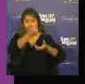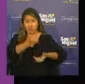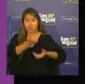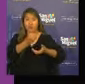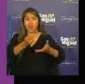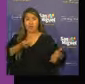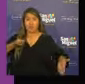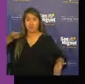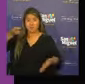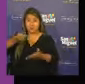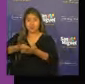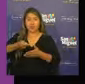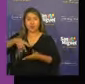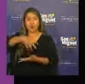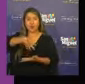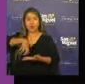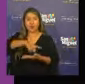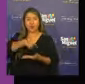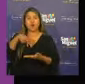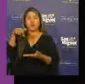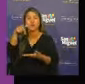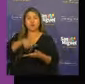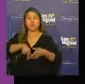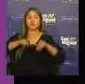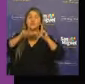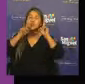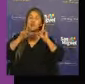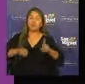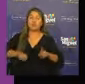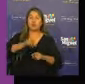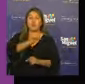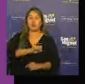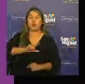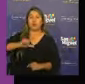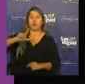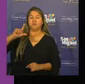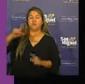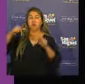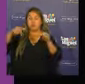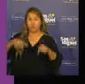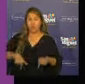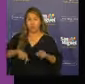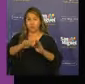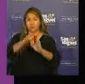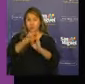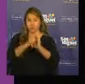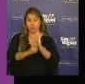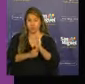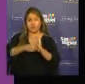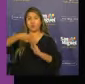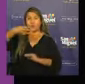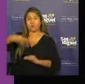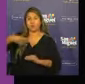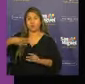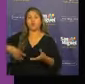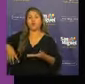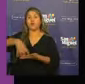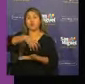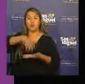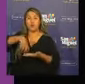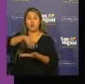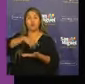nuestras comunas es algo que tenemos que aumentar. Hoy día los presupuestos municipales de las comunas de la zona